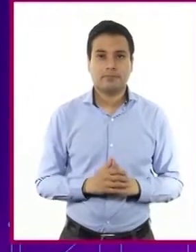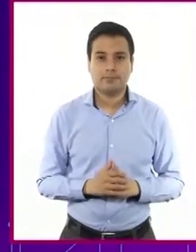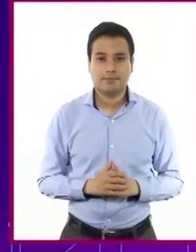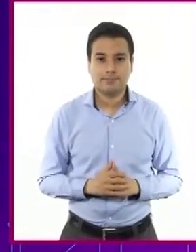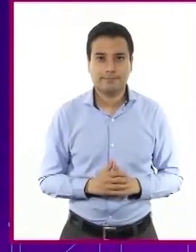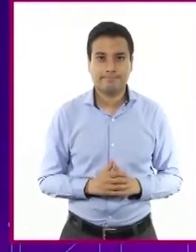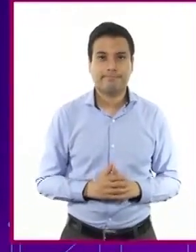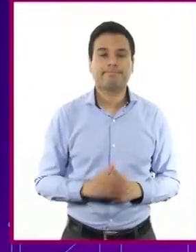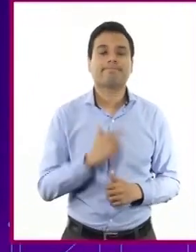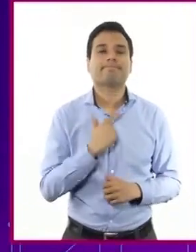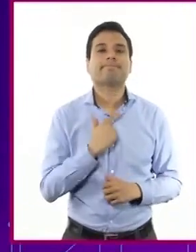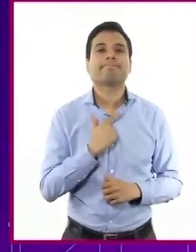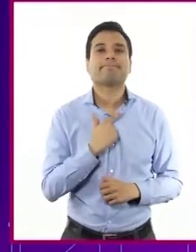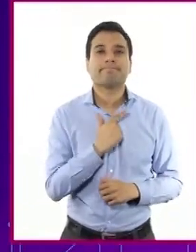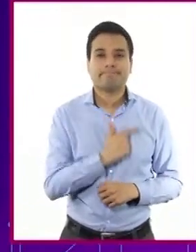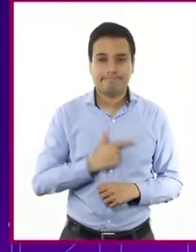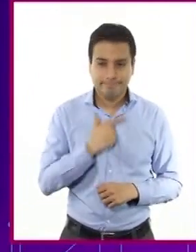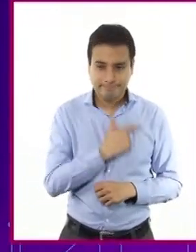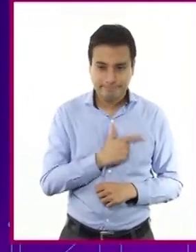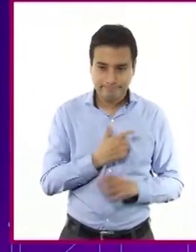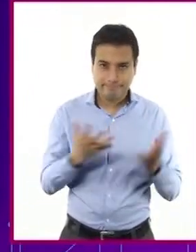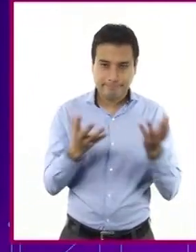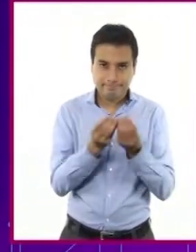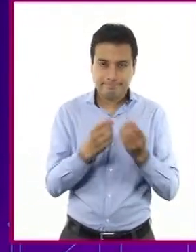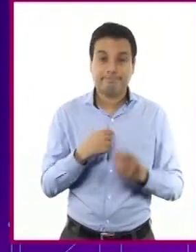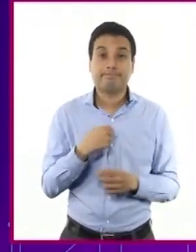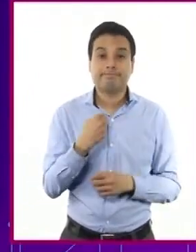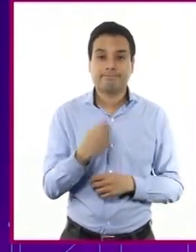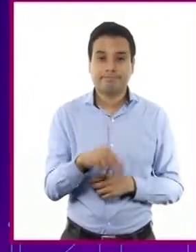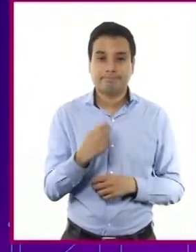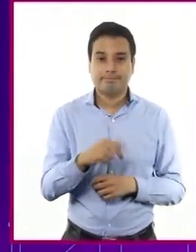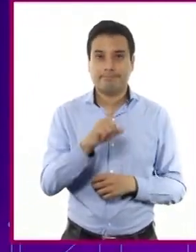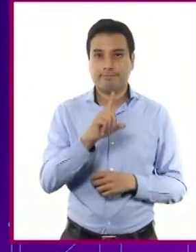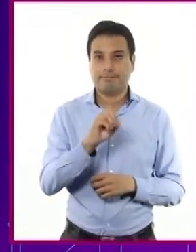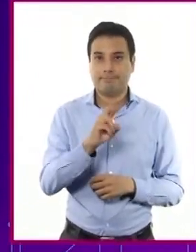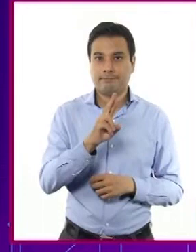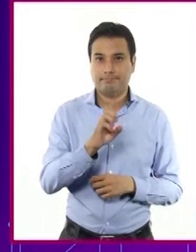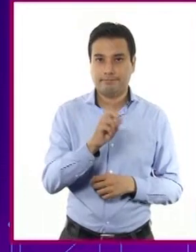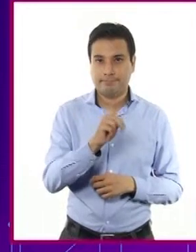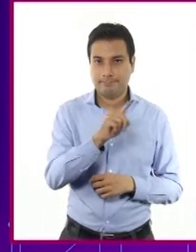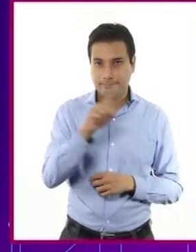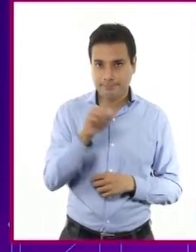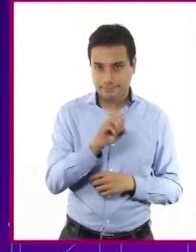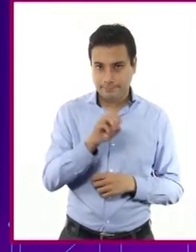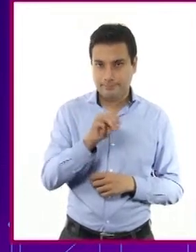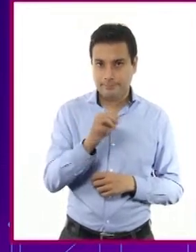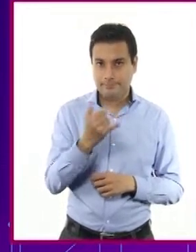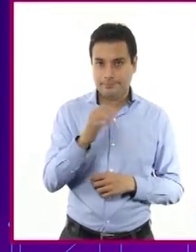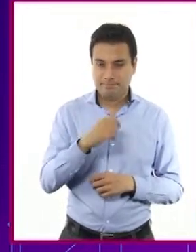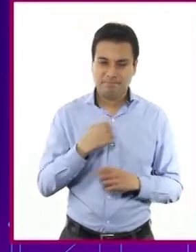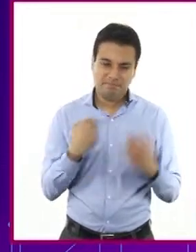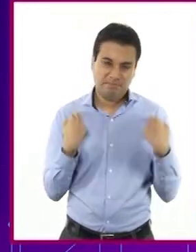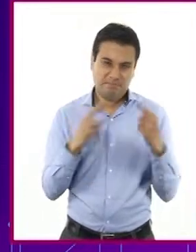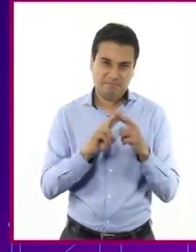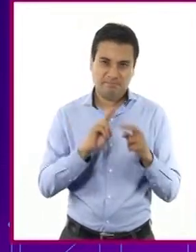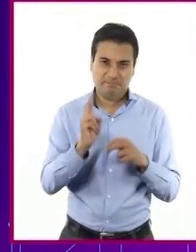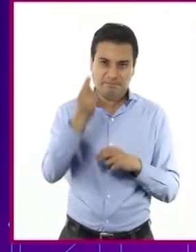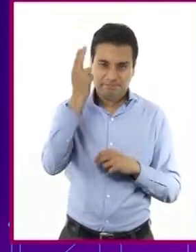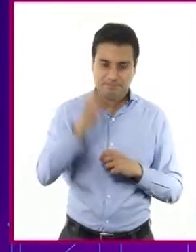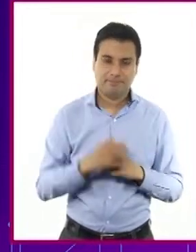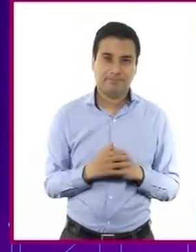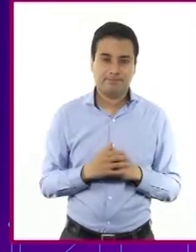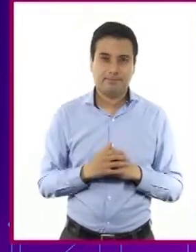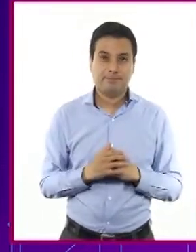Un gusto estar con ustedes. Mi nombre es Lorenzo Meyer y yo soy profesor universitario. La